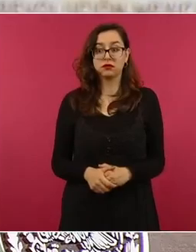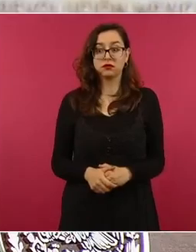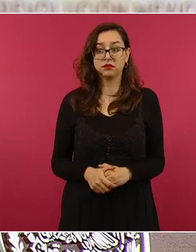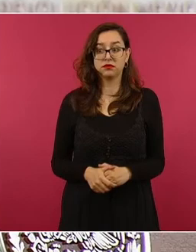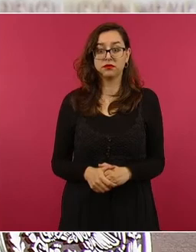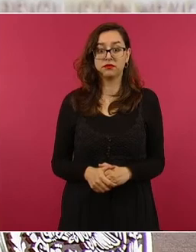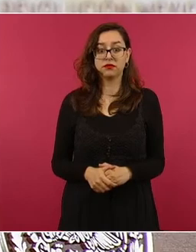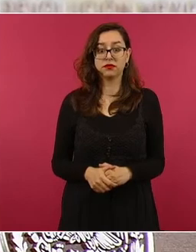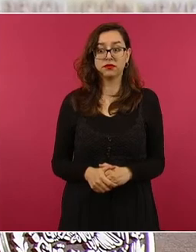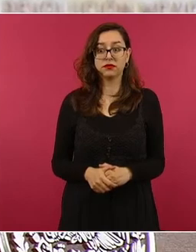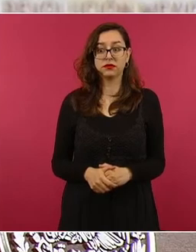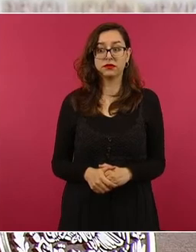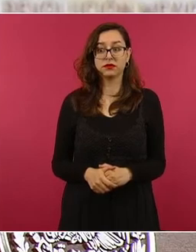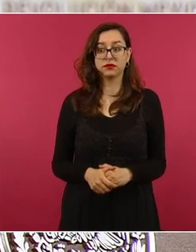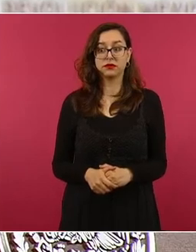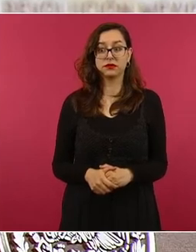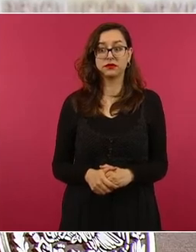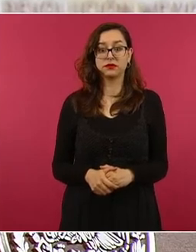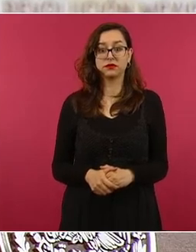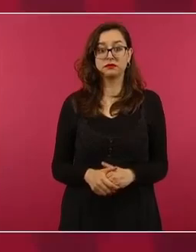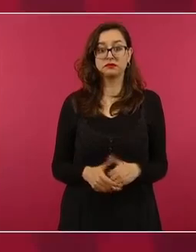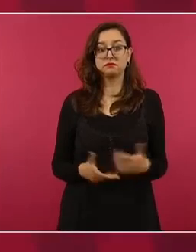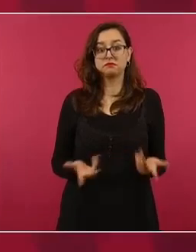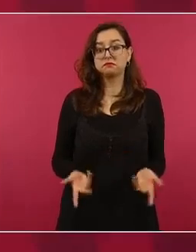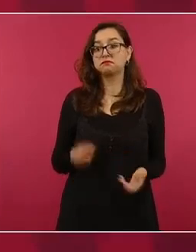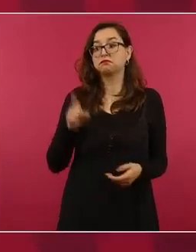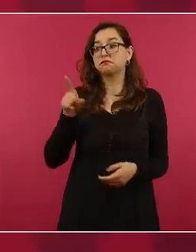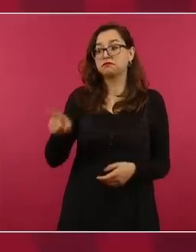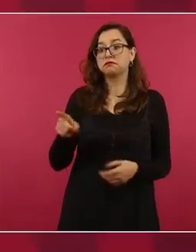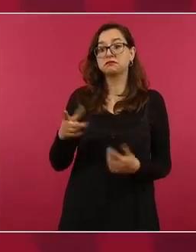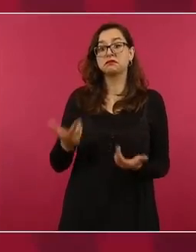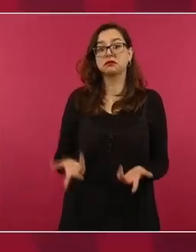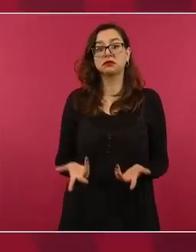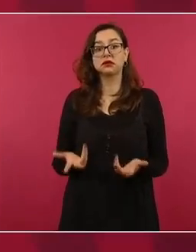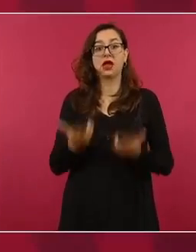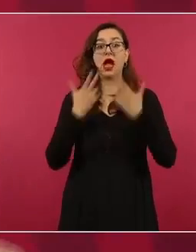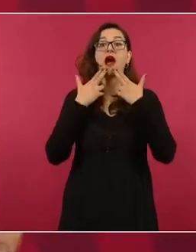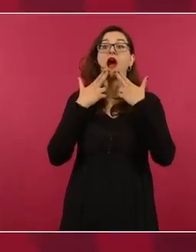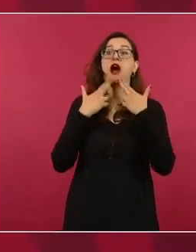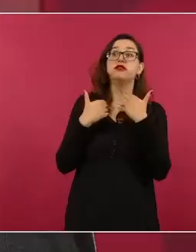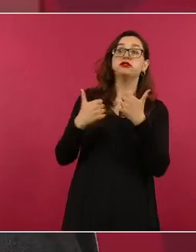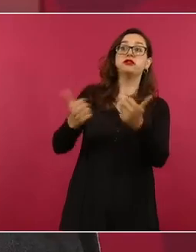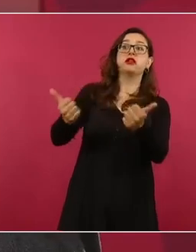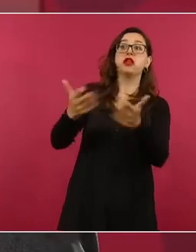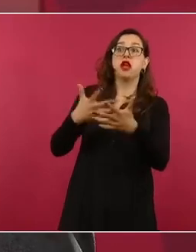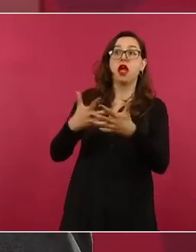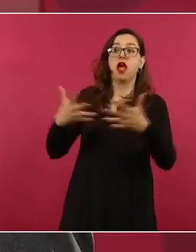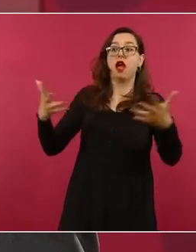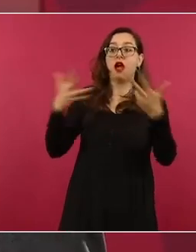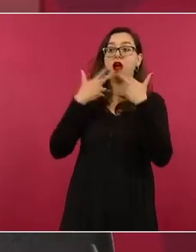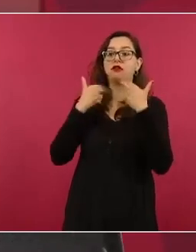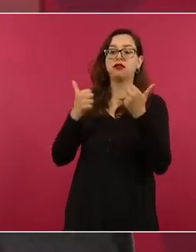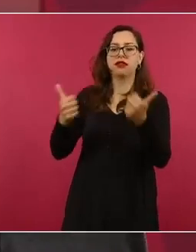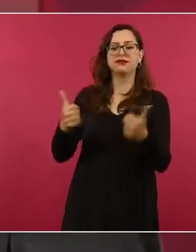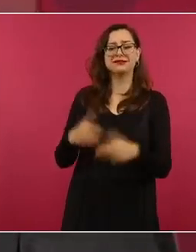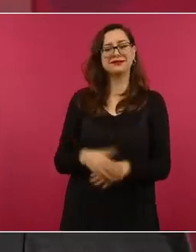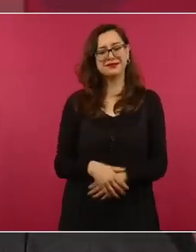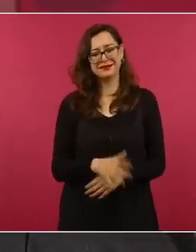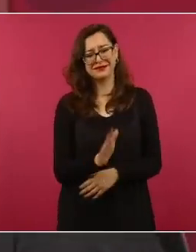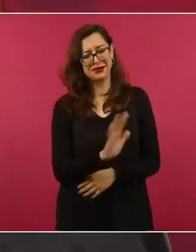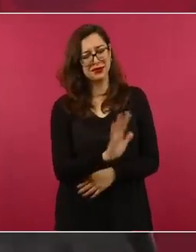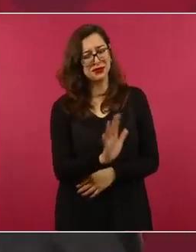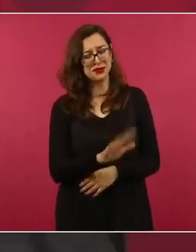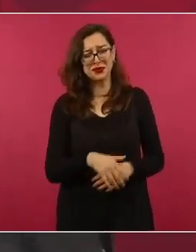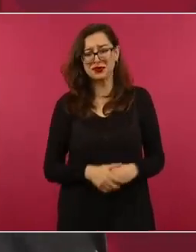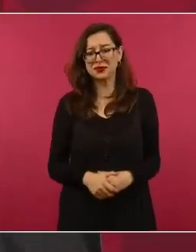una quinta, porque también dice, se va a ir a su rancho. No, el rancho